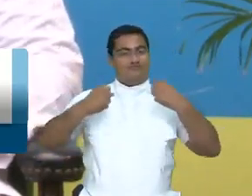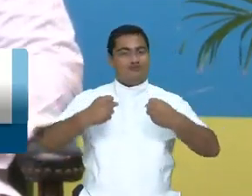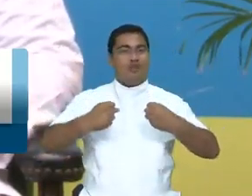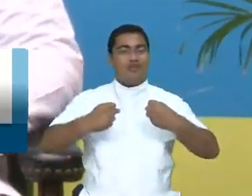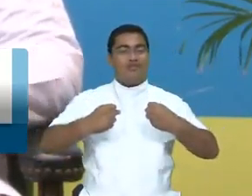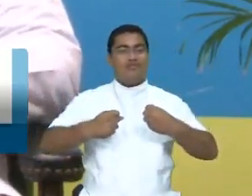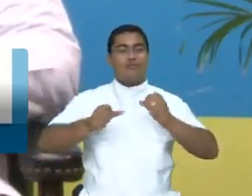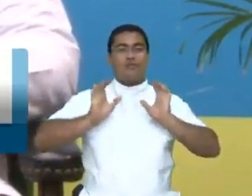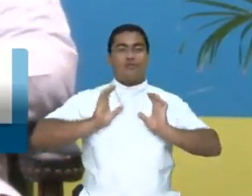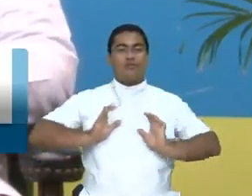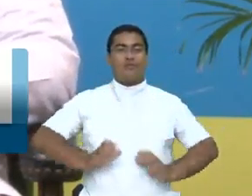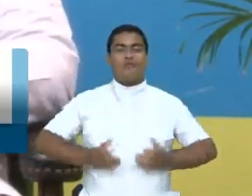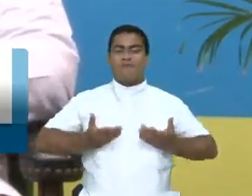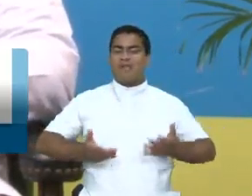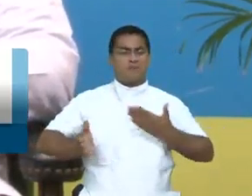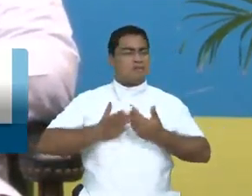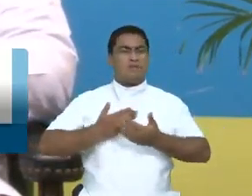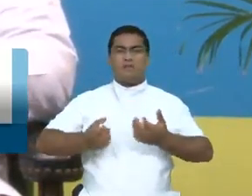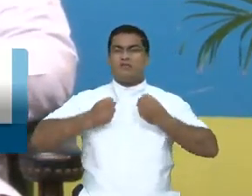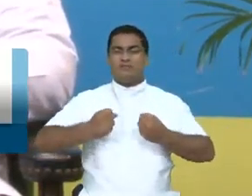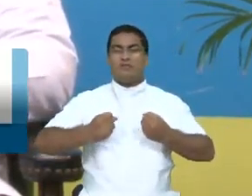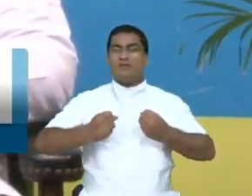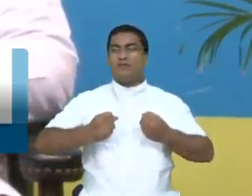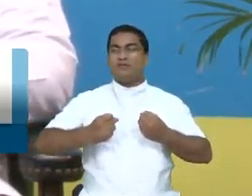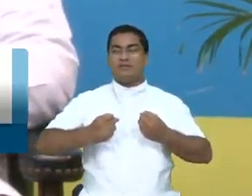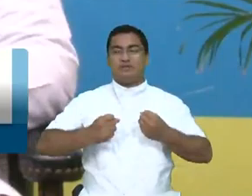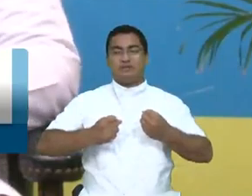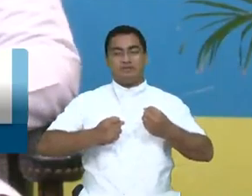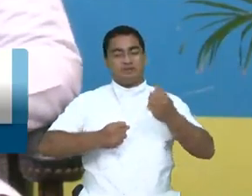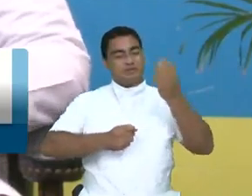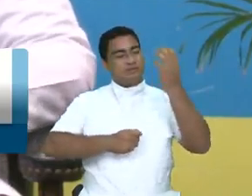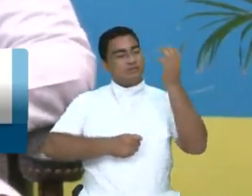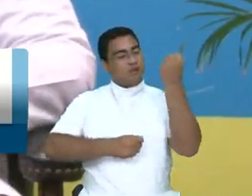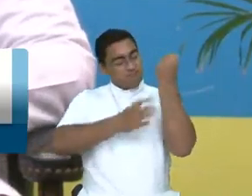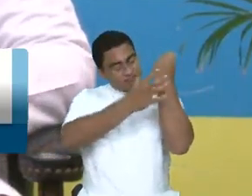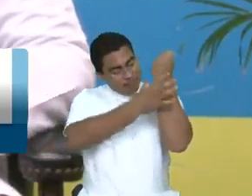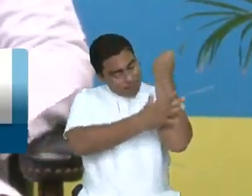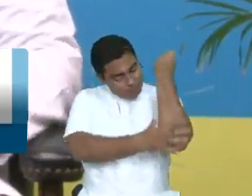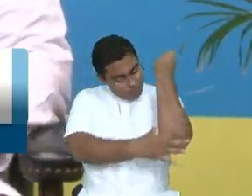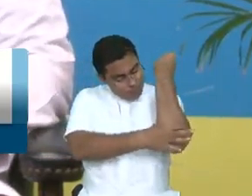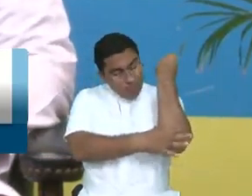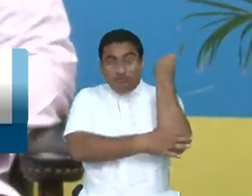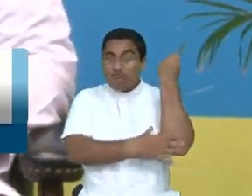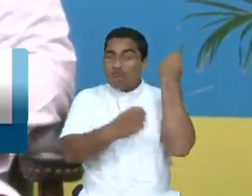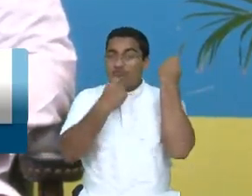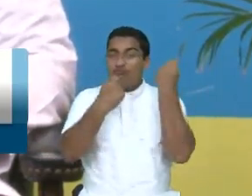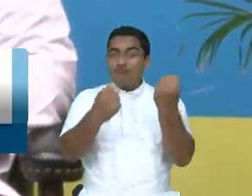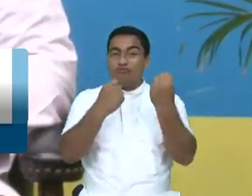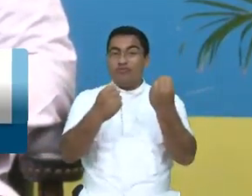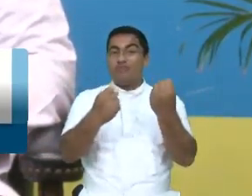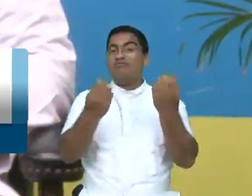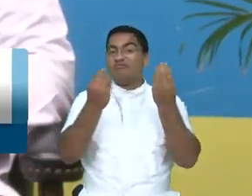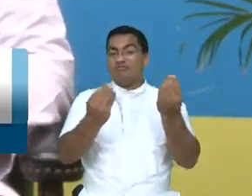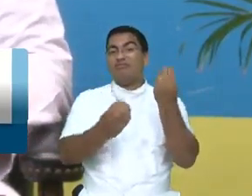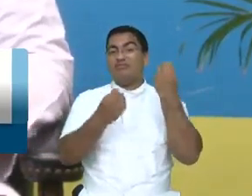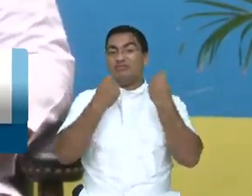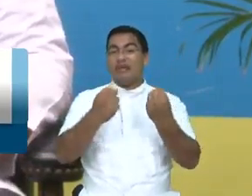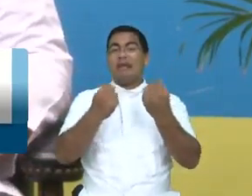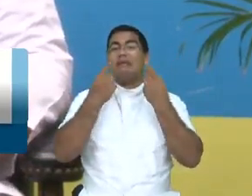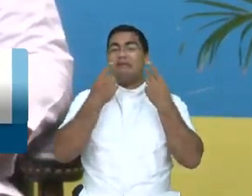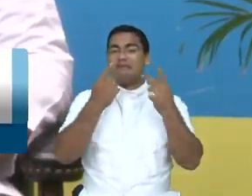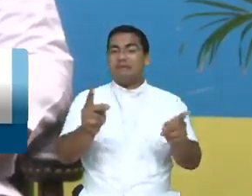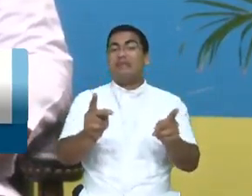cuerpo y contienen el paquete de nervios de la región lumbosacra. Estas son más fuertes, pero también son